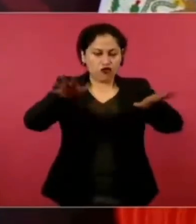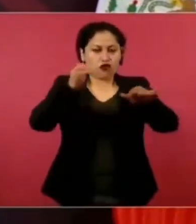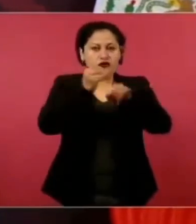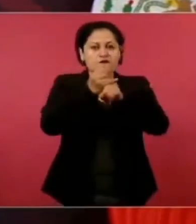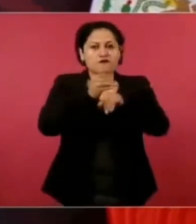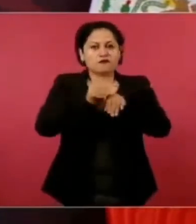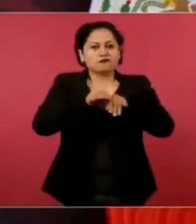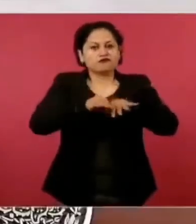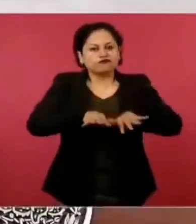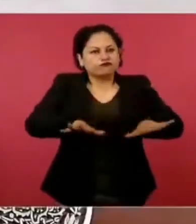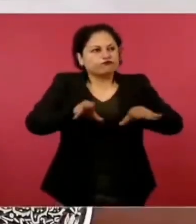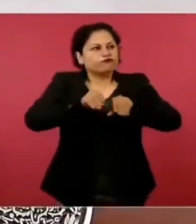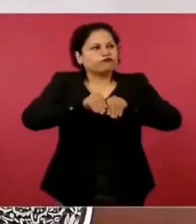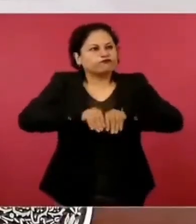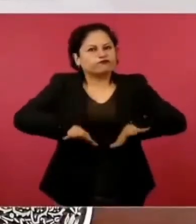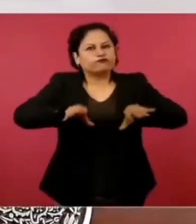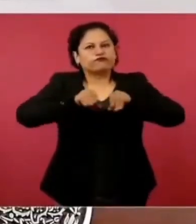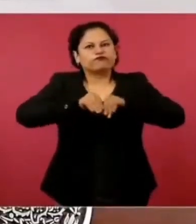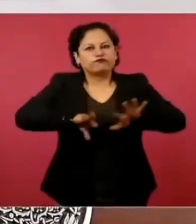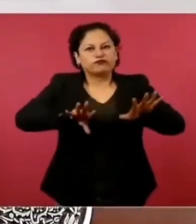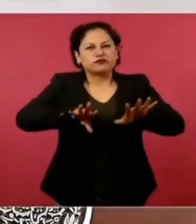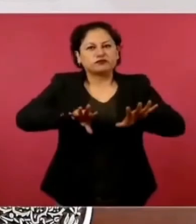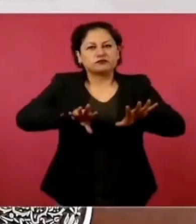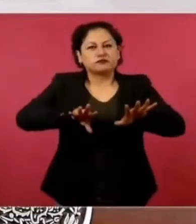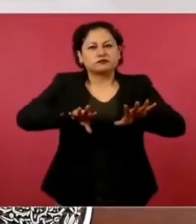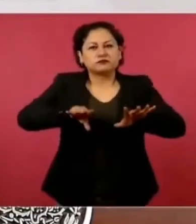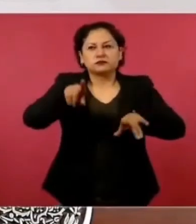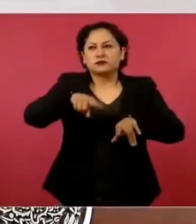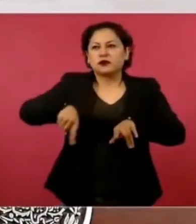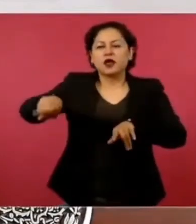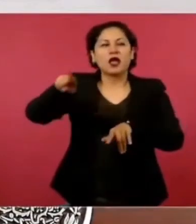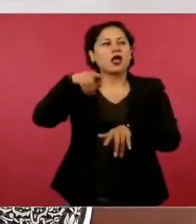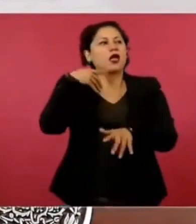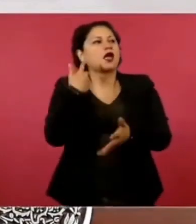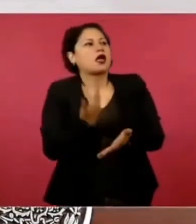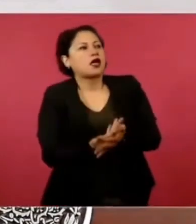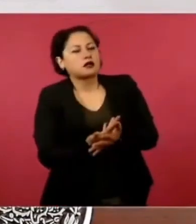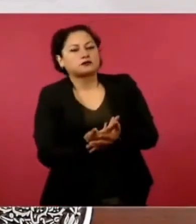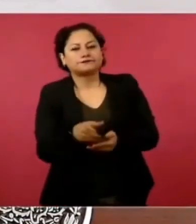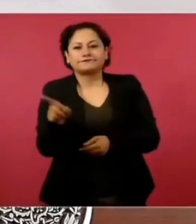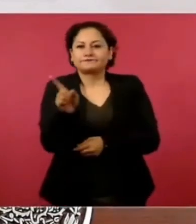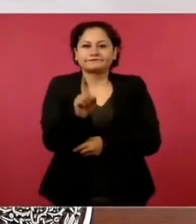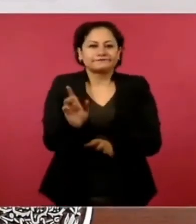el efecto o la eficacia que tenía antes.